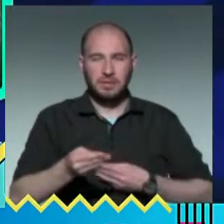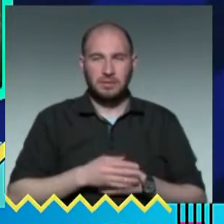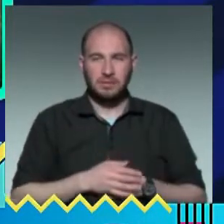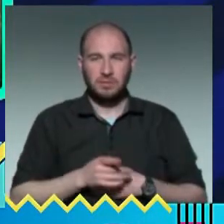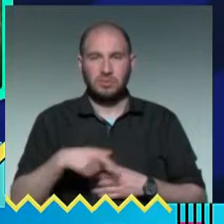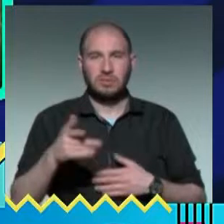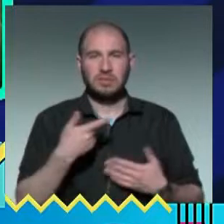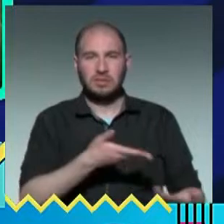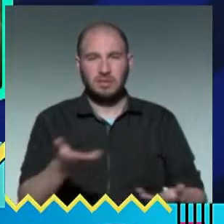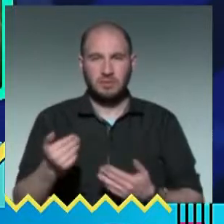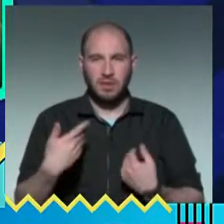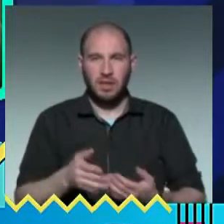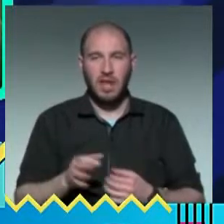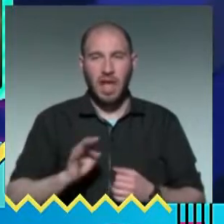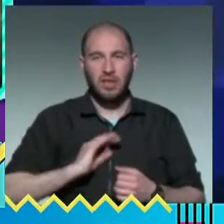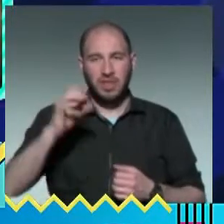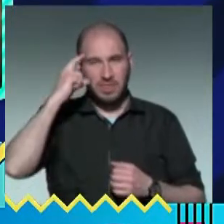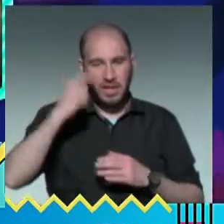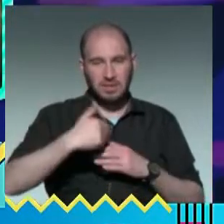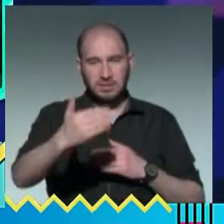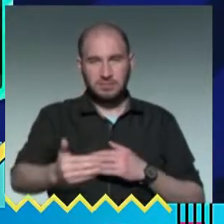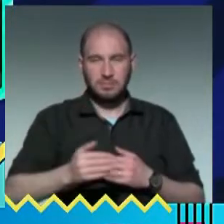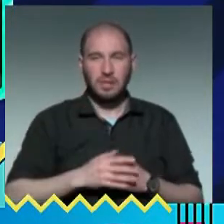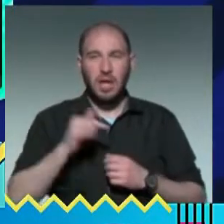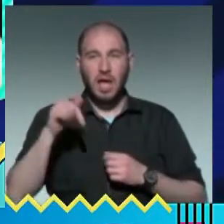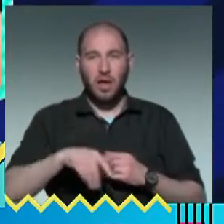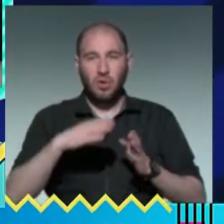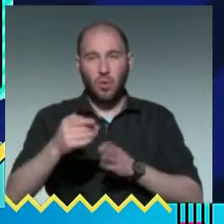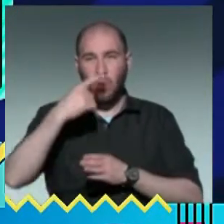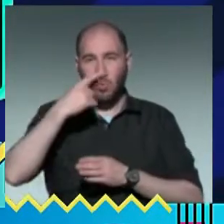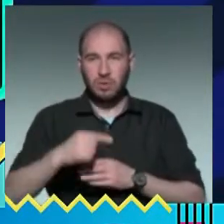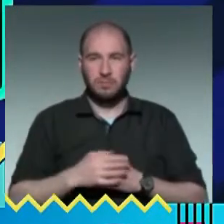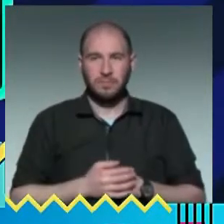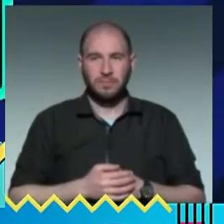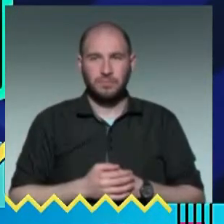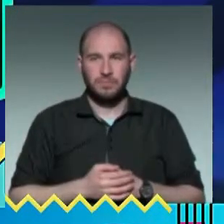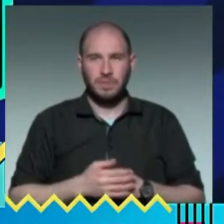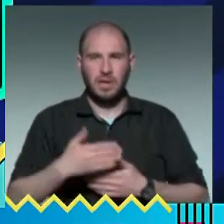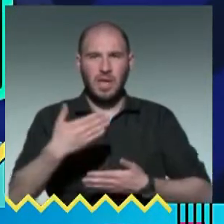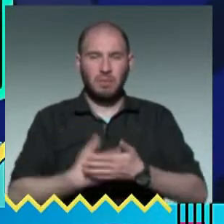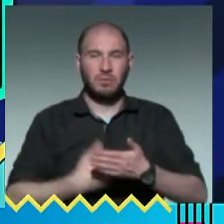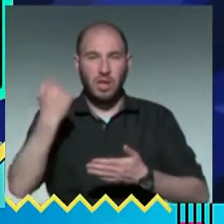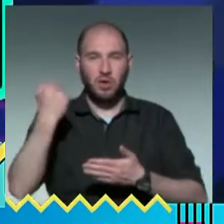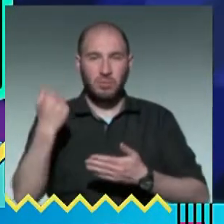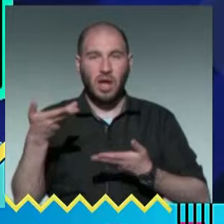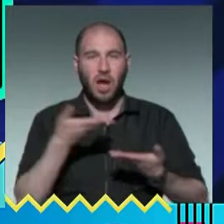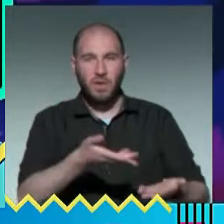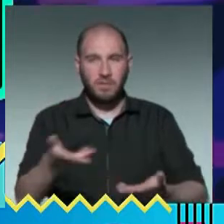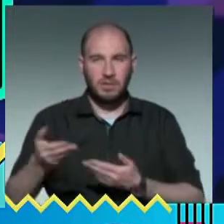van a prestar este servicio en los próximos 10 años. Y ahora estamos en la última etapa, que es en la evaluación económica de las